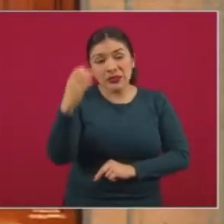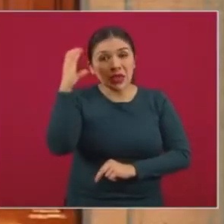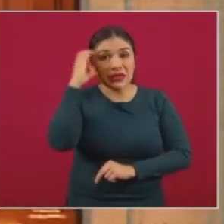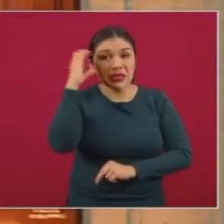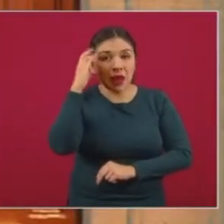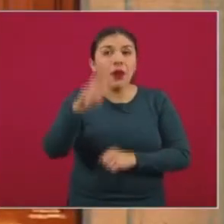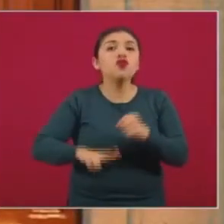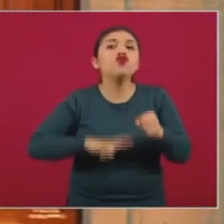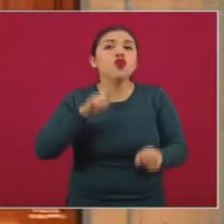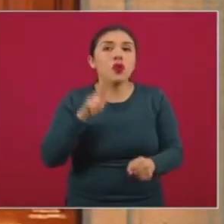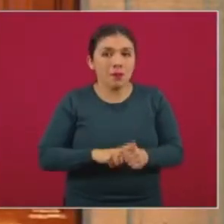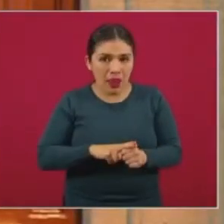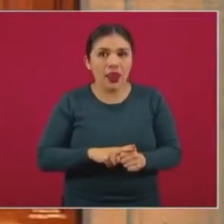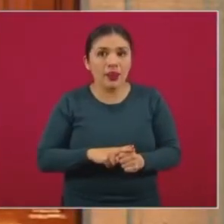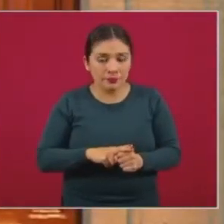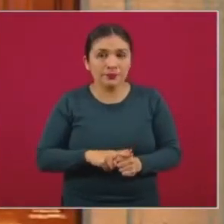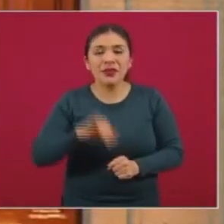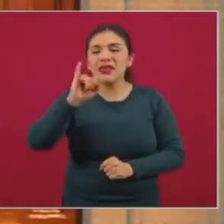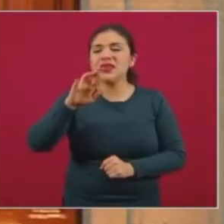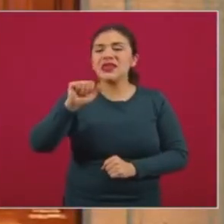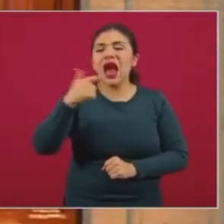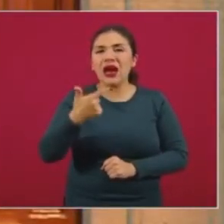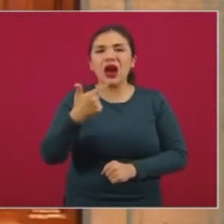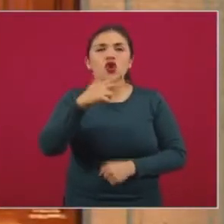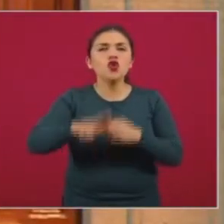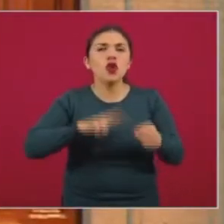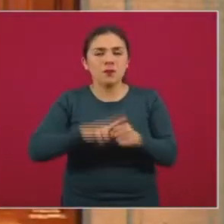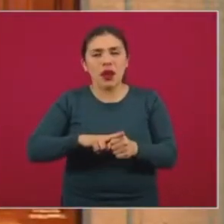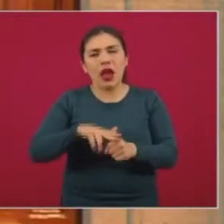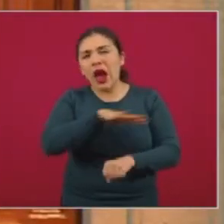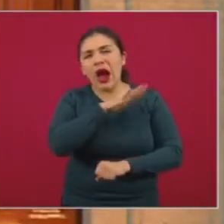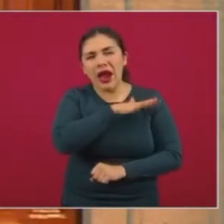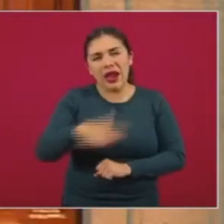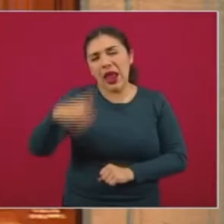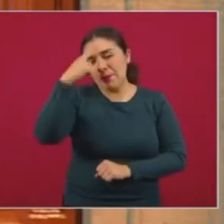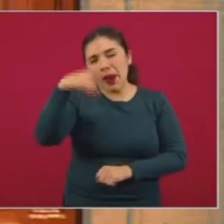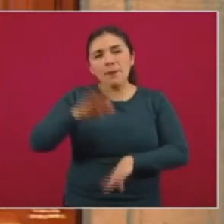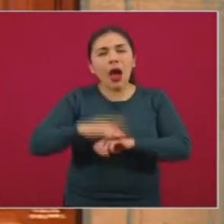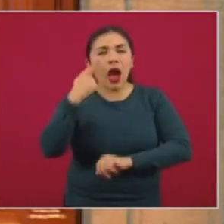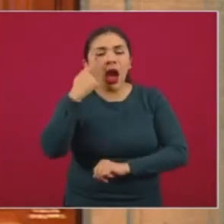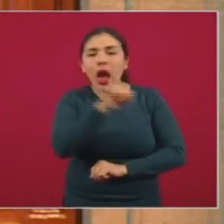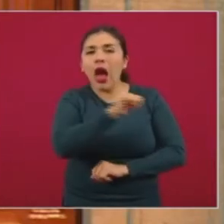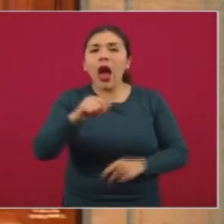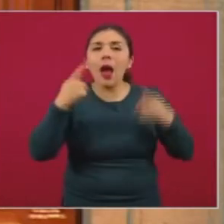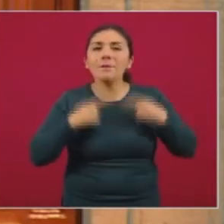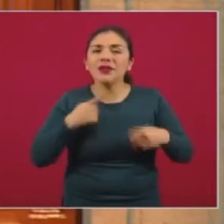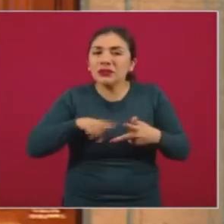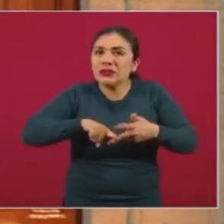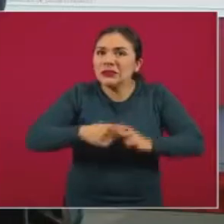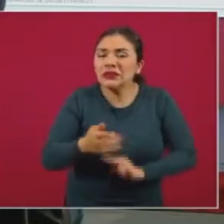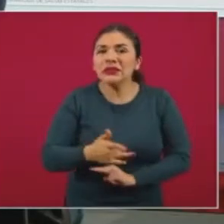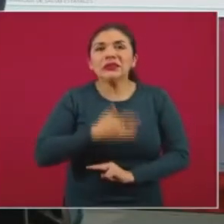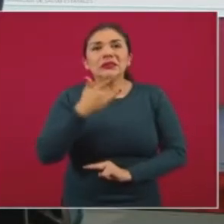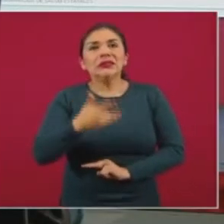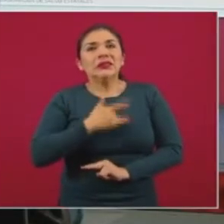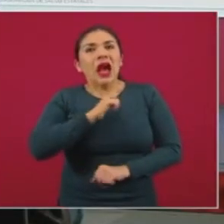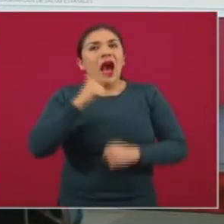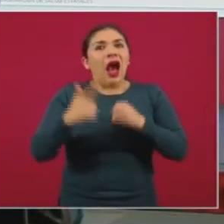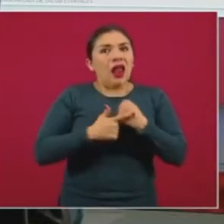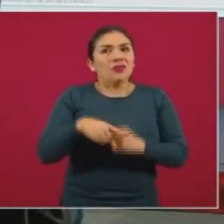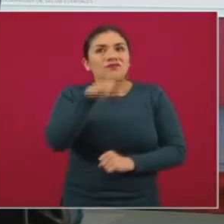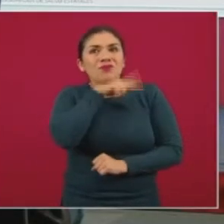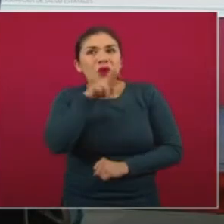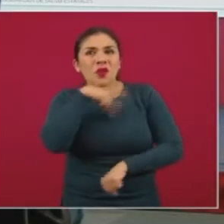camas generales, generales, que se utilizan precisamente para los pacientes que empiezan a presentar signos de